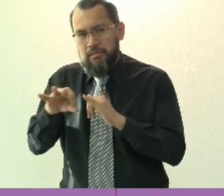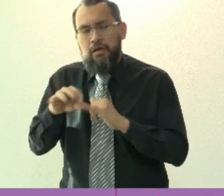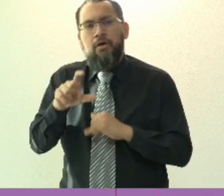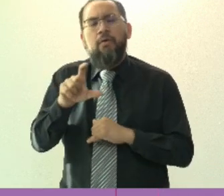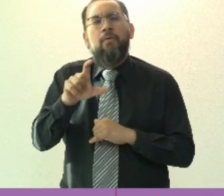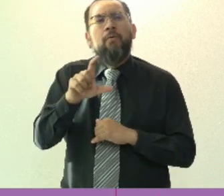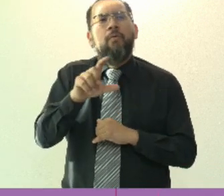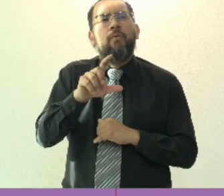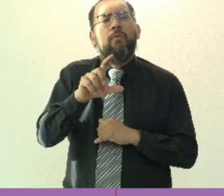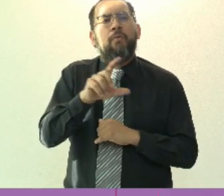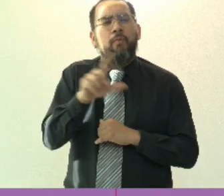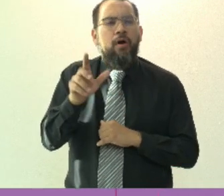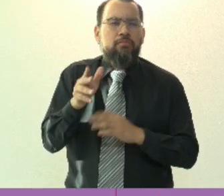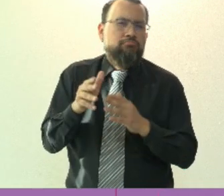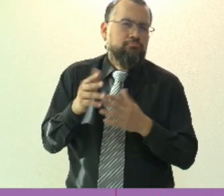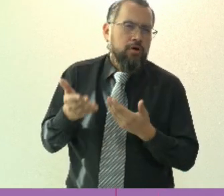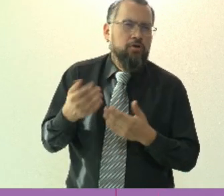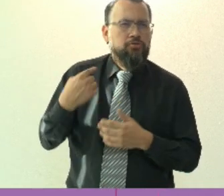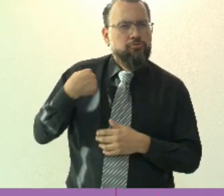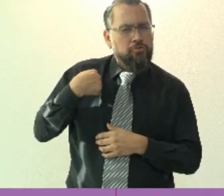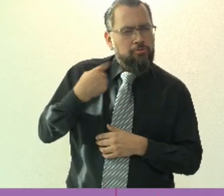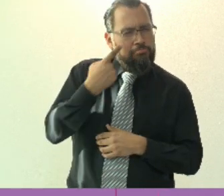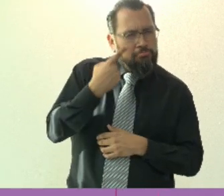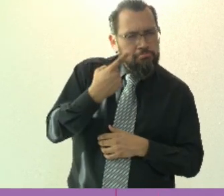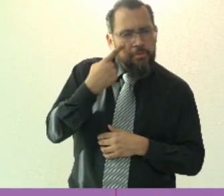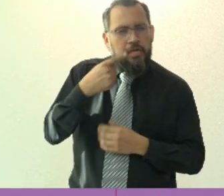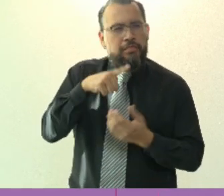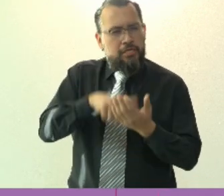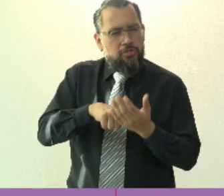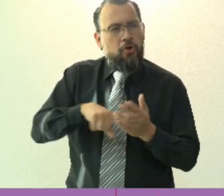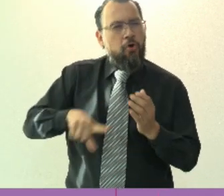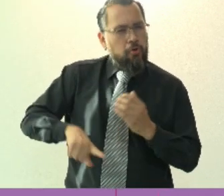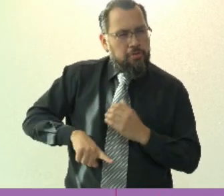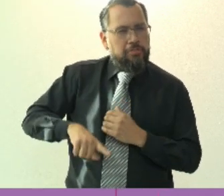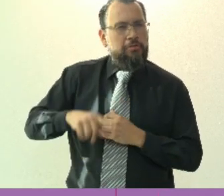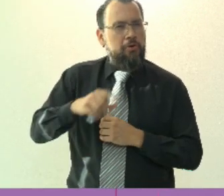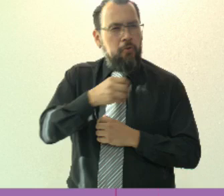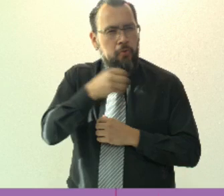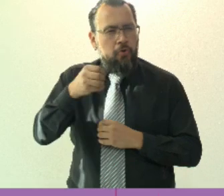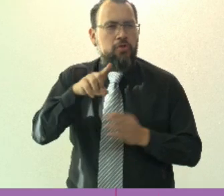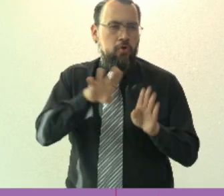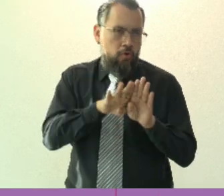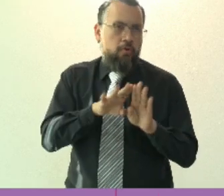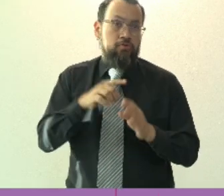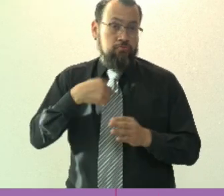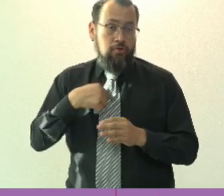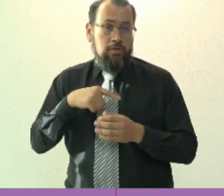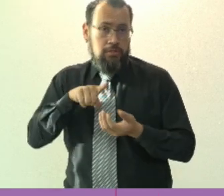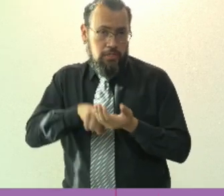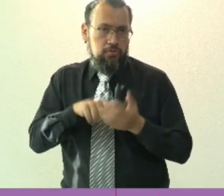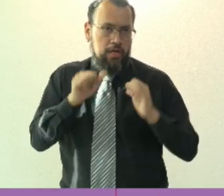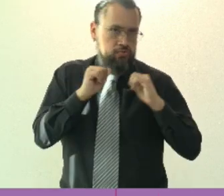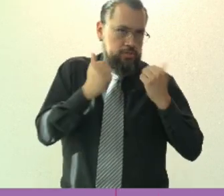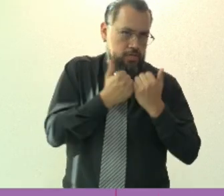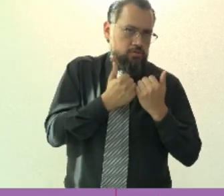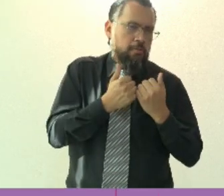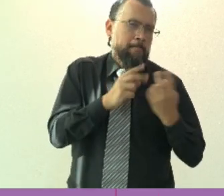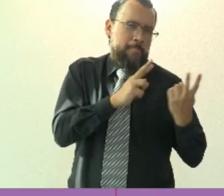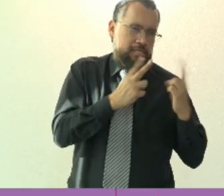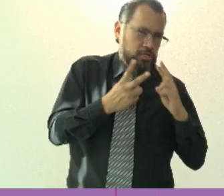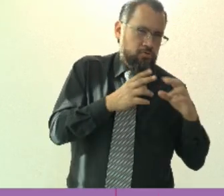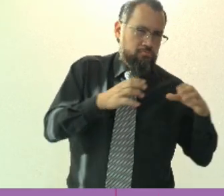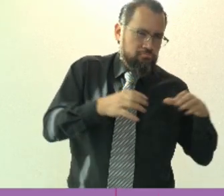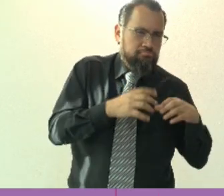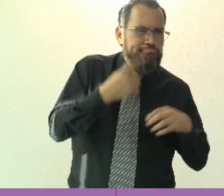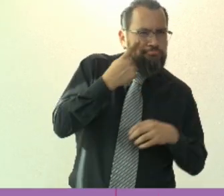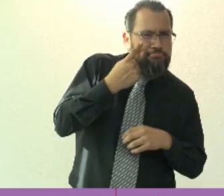aprender de cómo funciona nuestro aparato público, siendo líder social de organizaciones vecinales. Y pues ahí aprendí